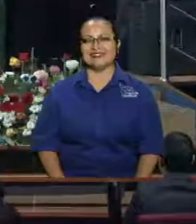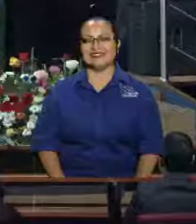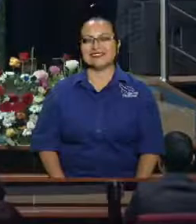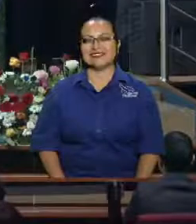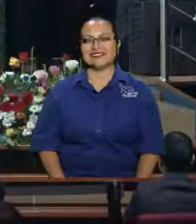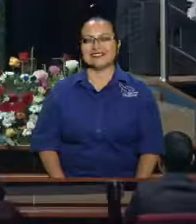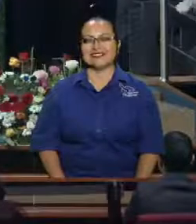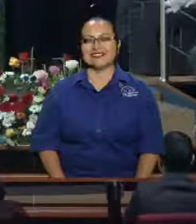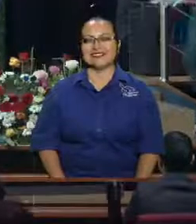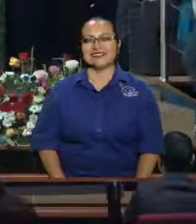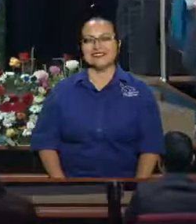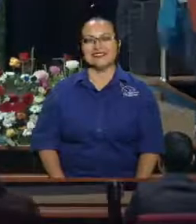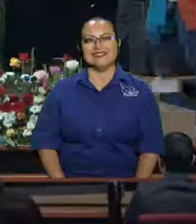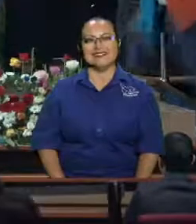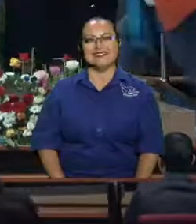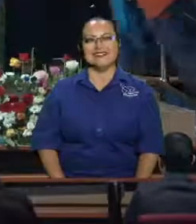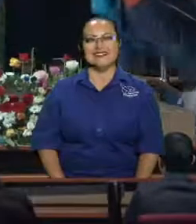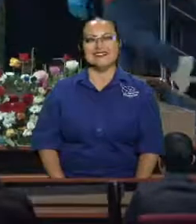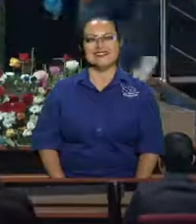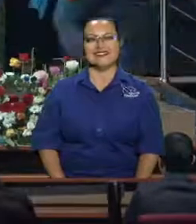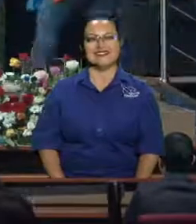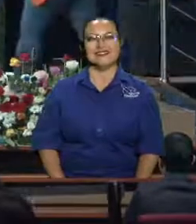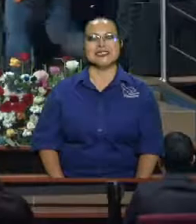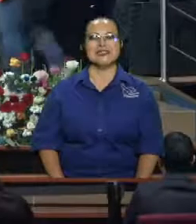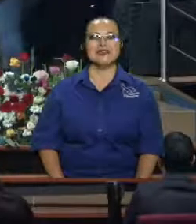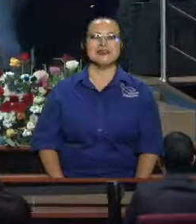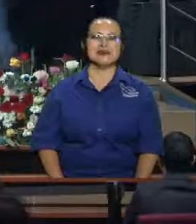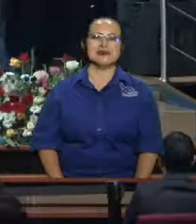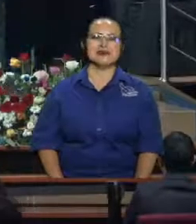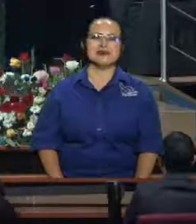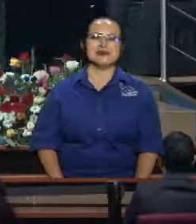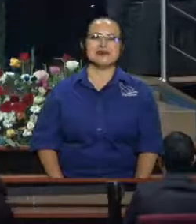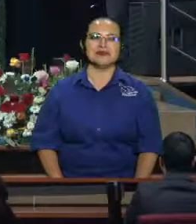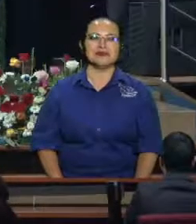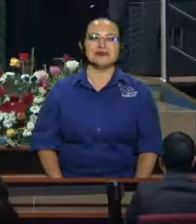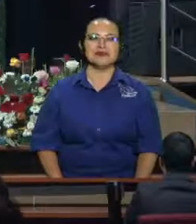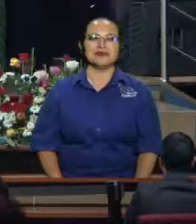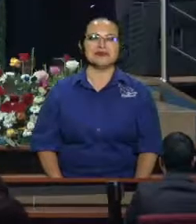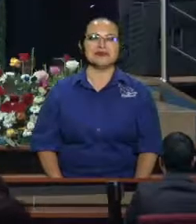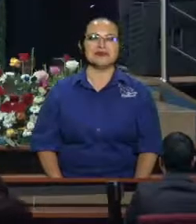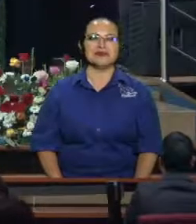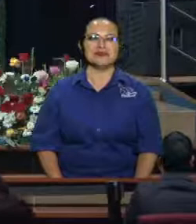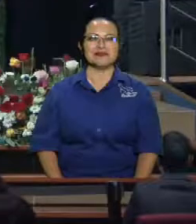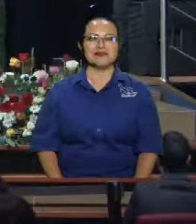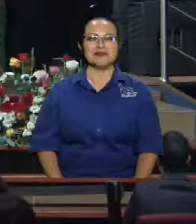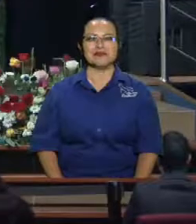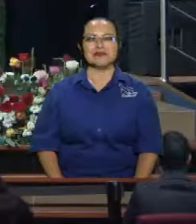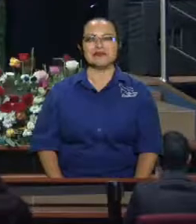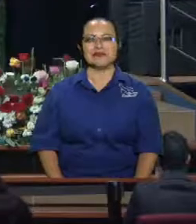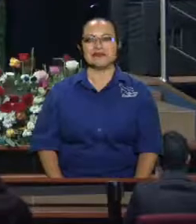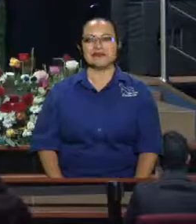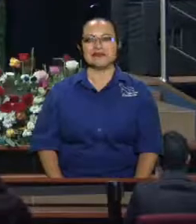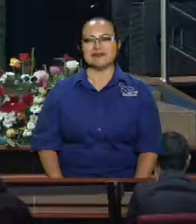Aquí como... ¿Dónde estás? Aquí. Bueno, aquí tenemos platos.